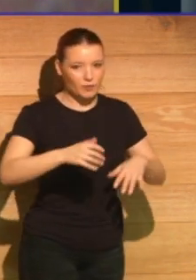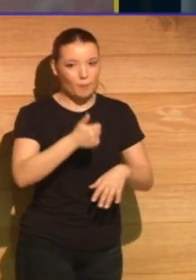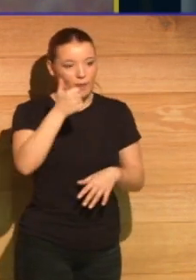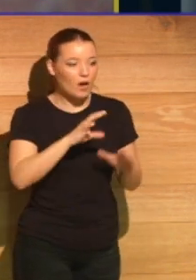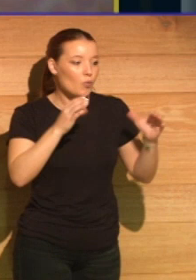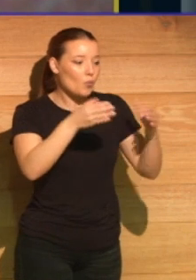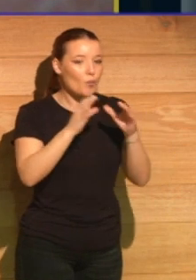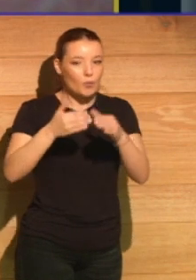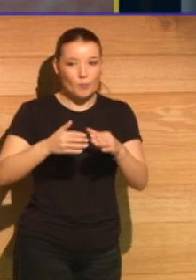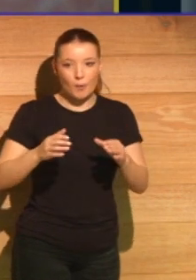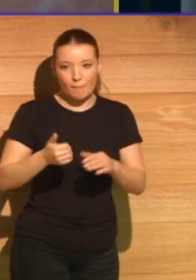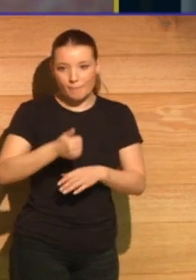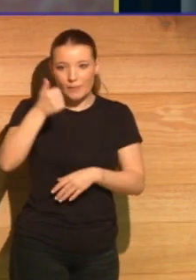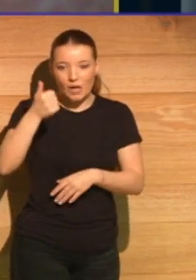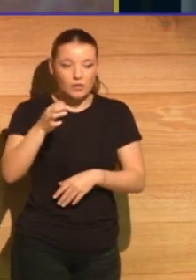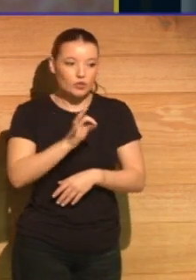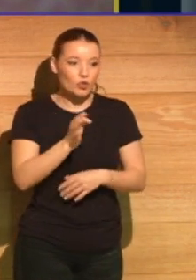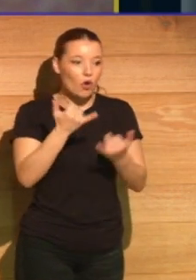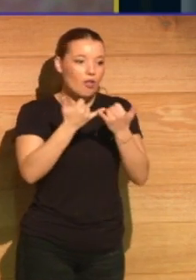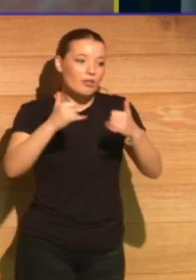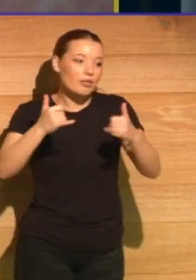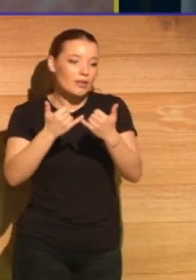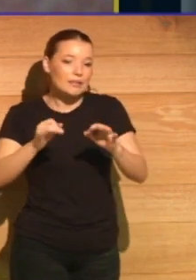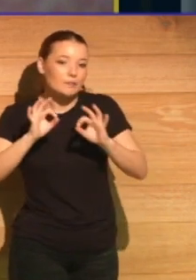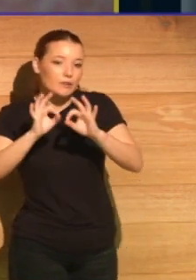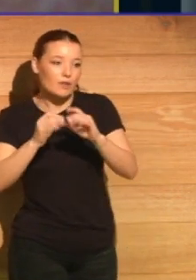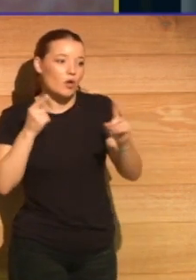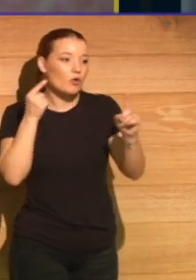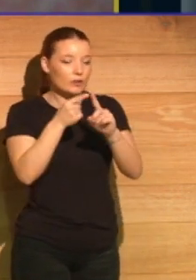más jornadas para que se siga